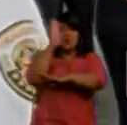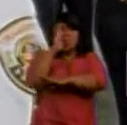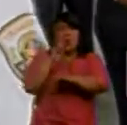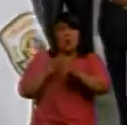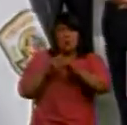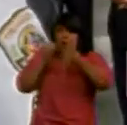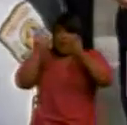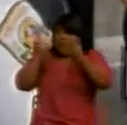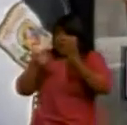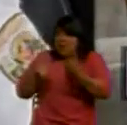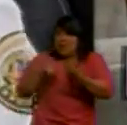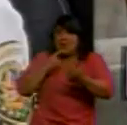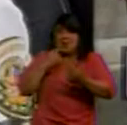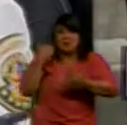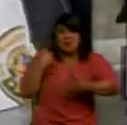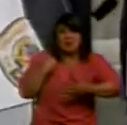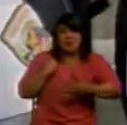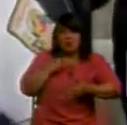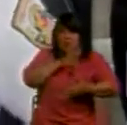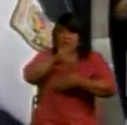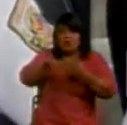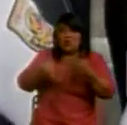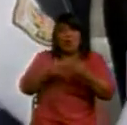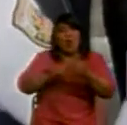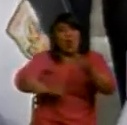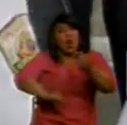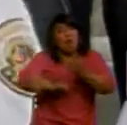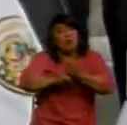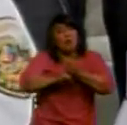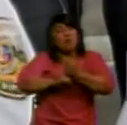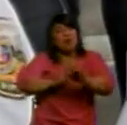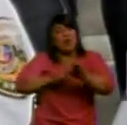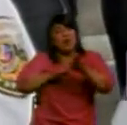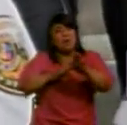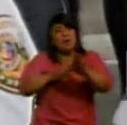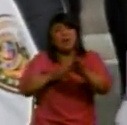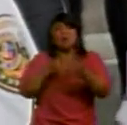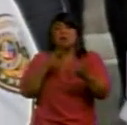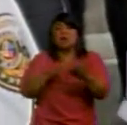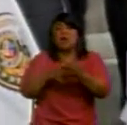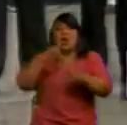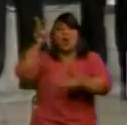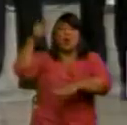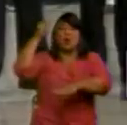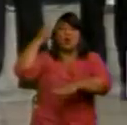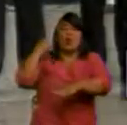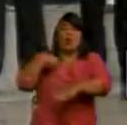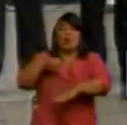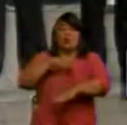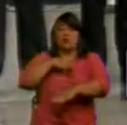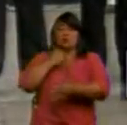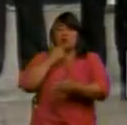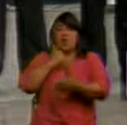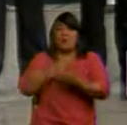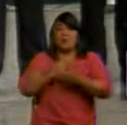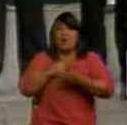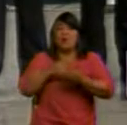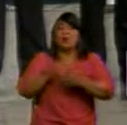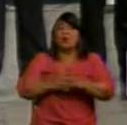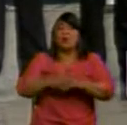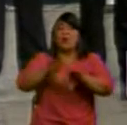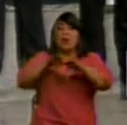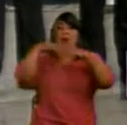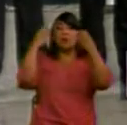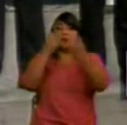ahora tenemos todo el apoyo y el respaldo de lo que es el gobierno. En ambos casos, la Comisión de Tránsito del